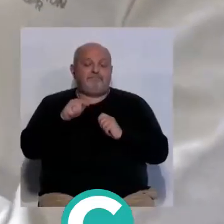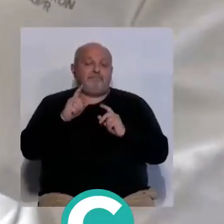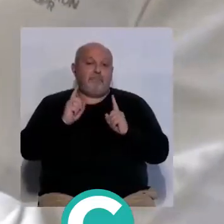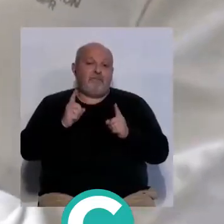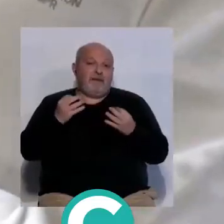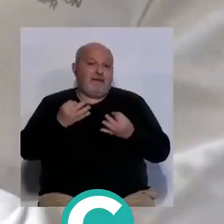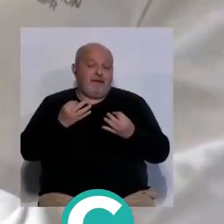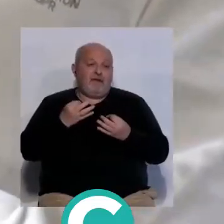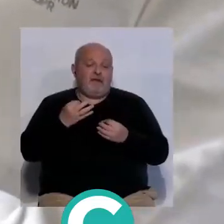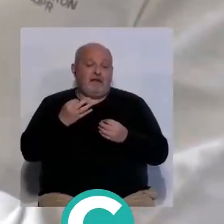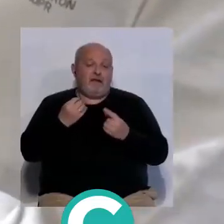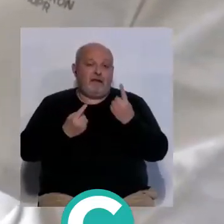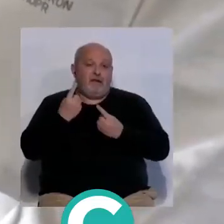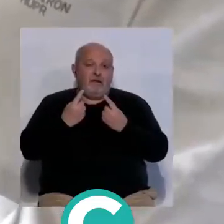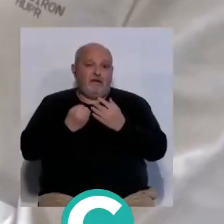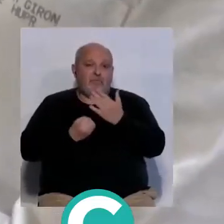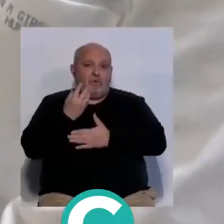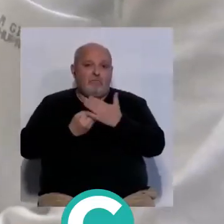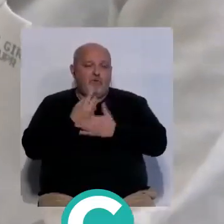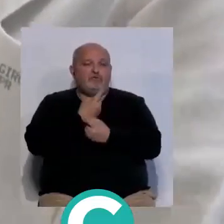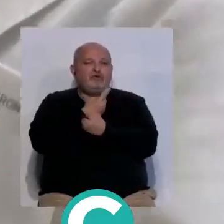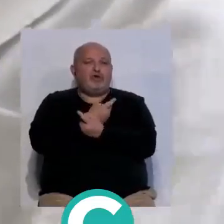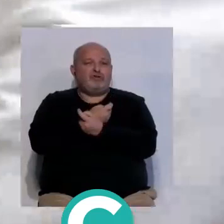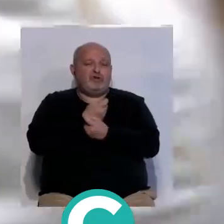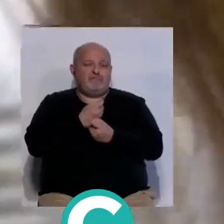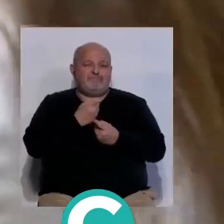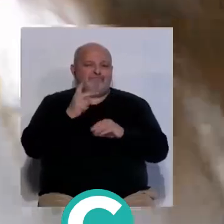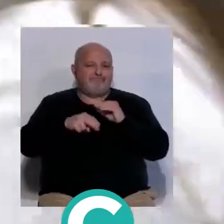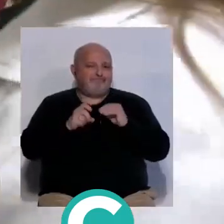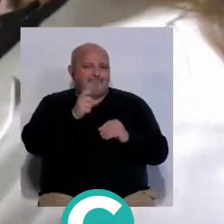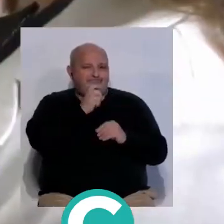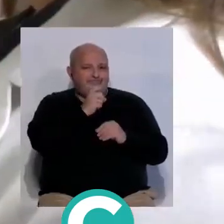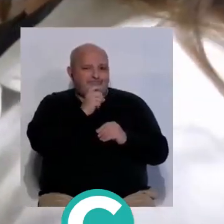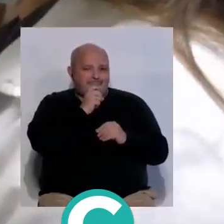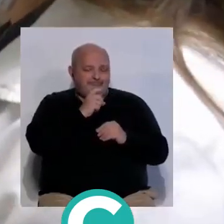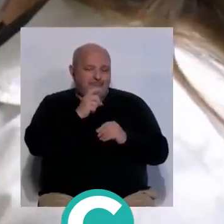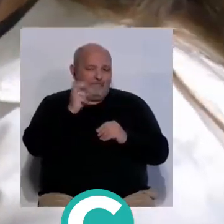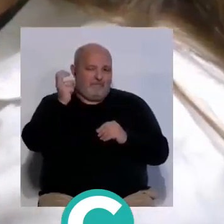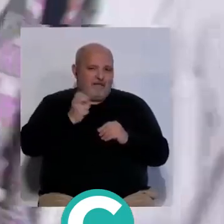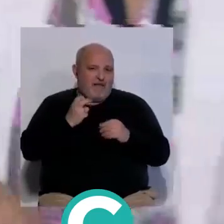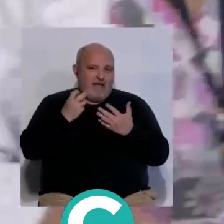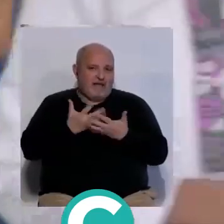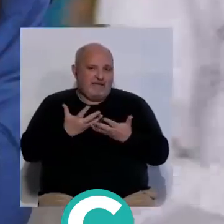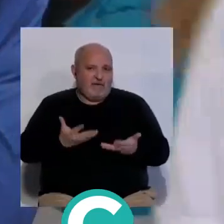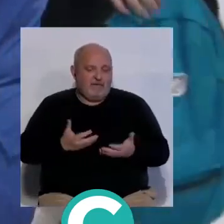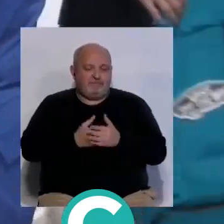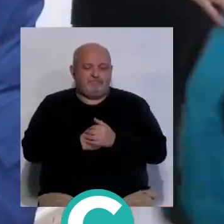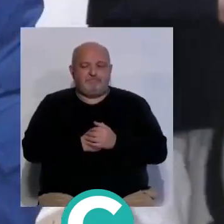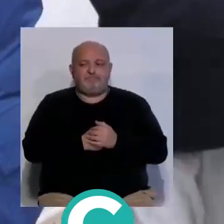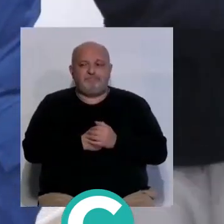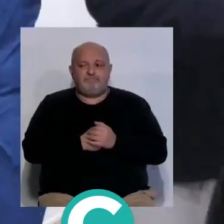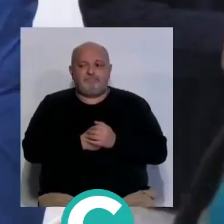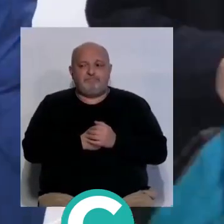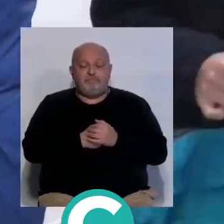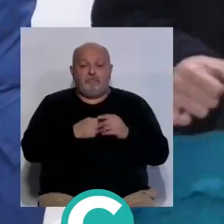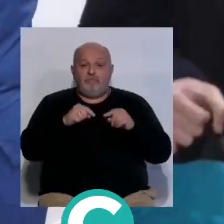previene que los pacientes desarrollen toxicidades que hasta ahora eran inevitables con los tratamientos de los que hemos dispuesto hasta ahora. Y